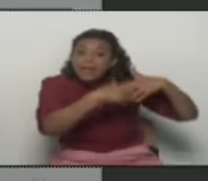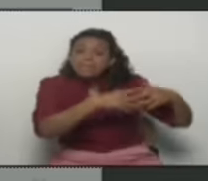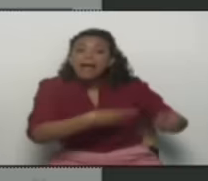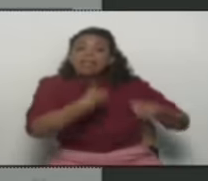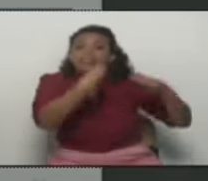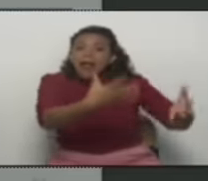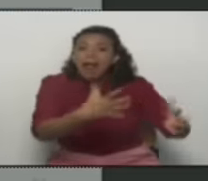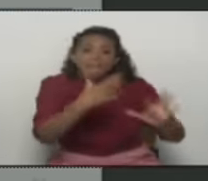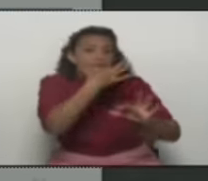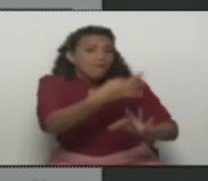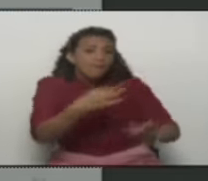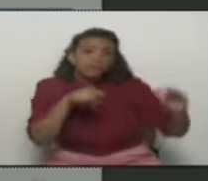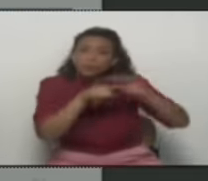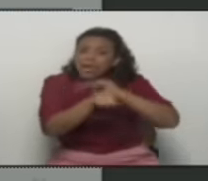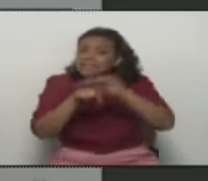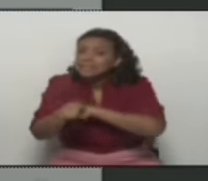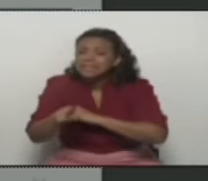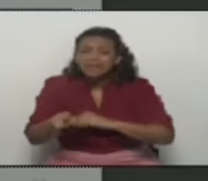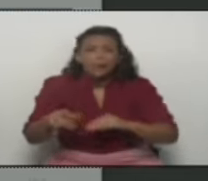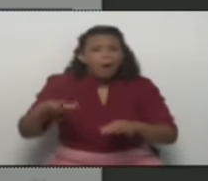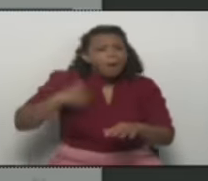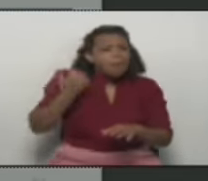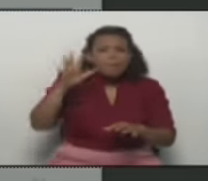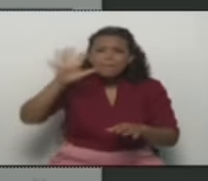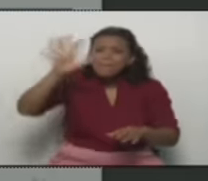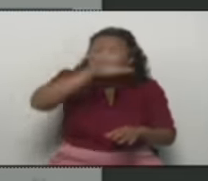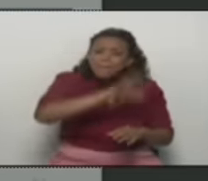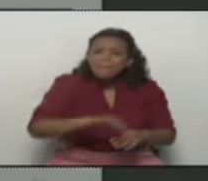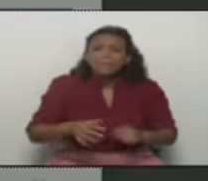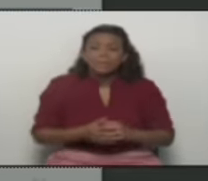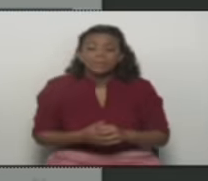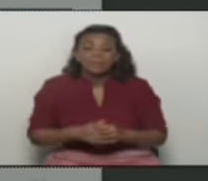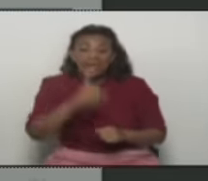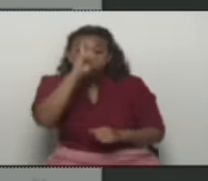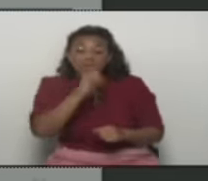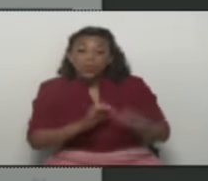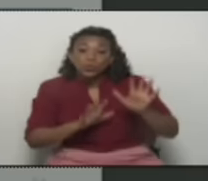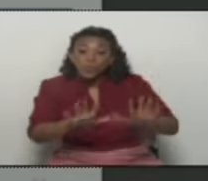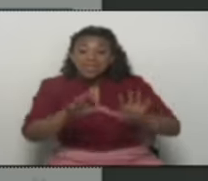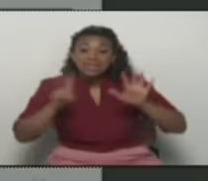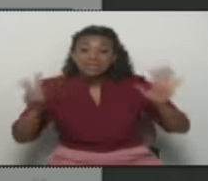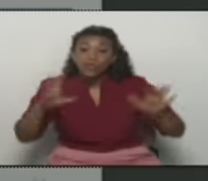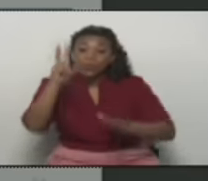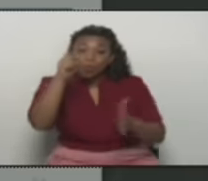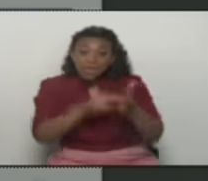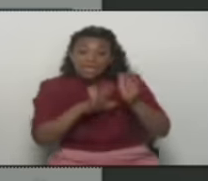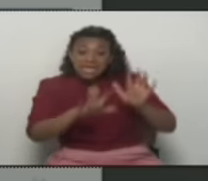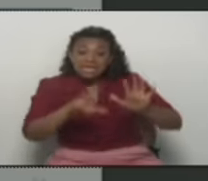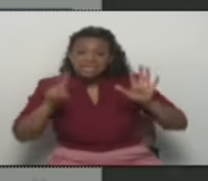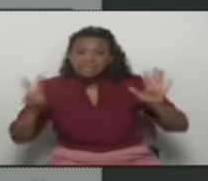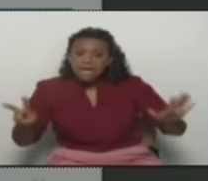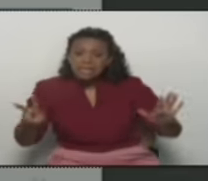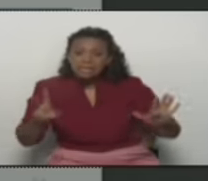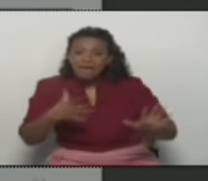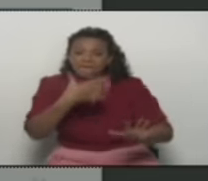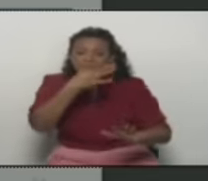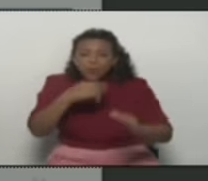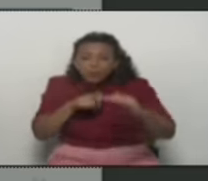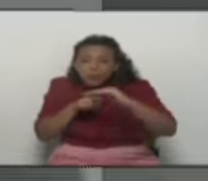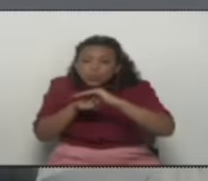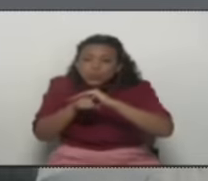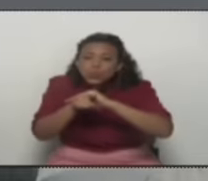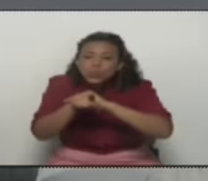sea, lo que encontré, presidente, eso fue lo encontré hace 3 o 4 días, que en el año 2017 hubo un Wikileaks, una filtración de